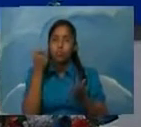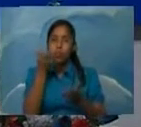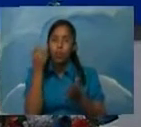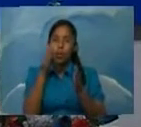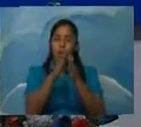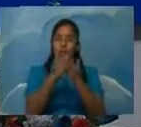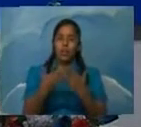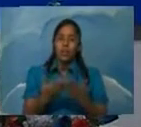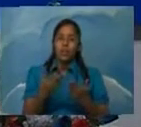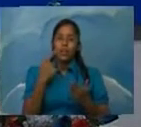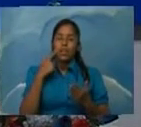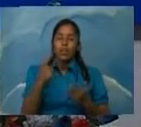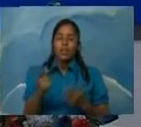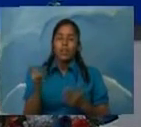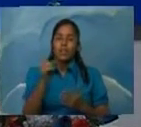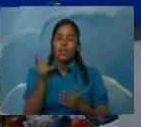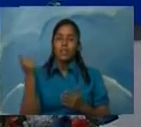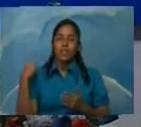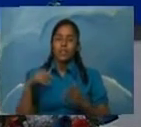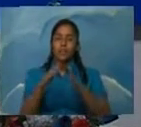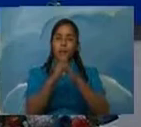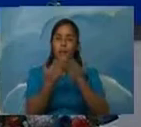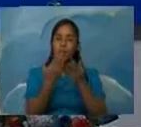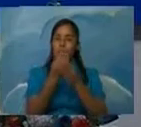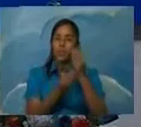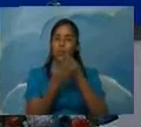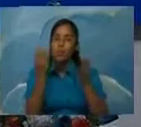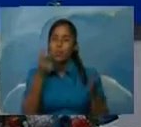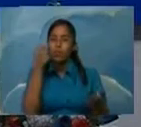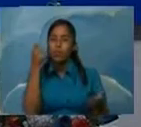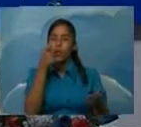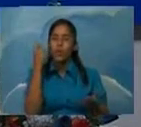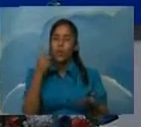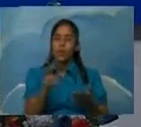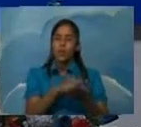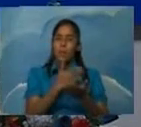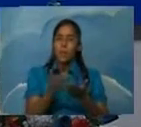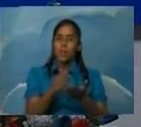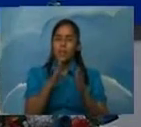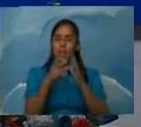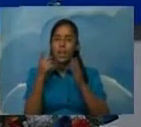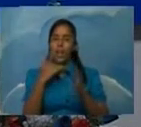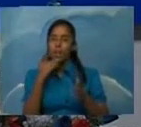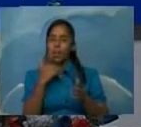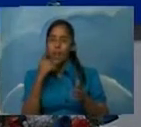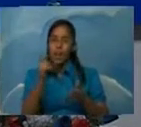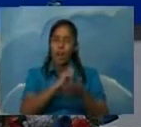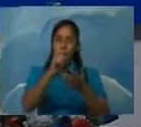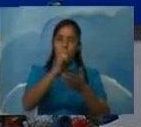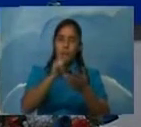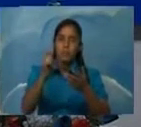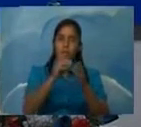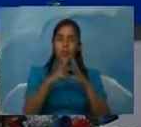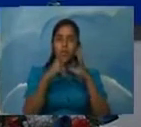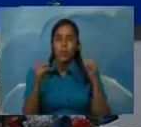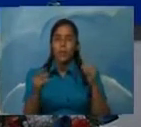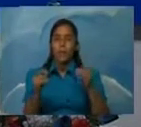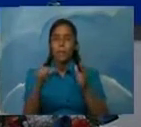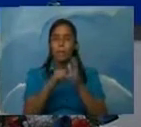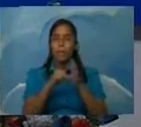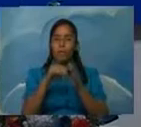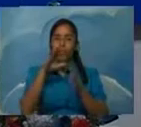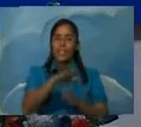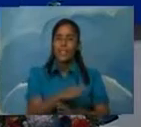la Biblia. Si no tiene una Biblia a la mano, agarre un papelito, agarre un lápiz y anote donde